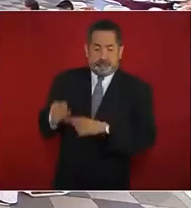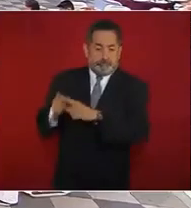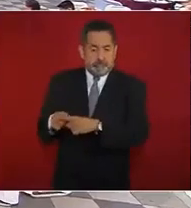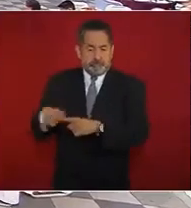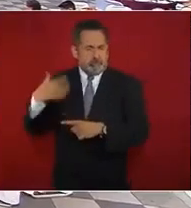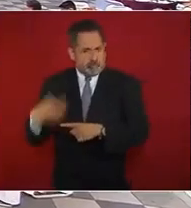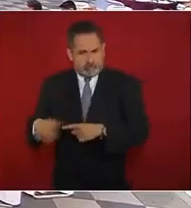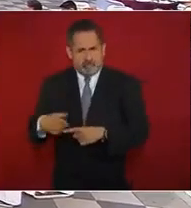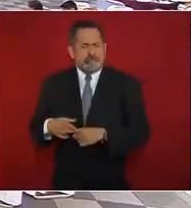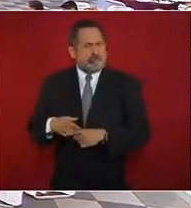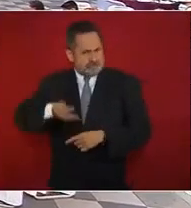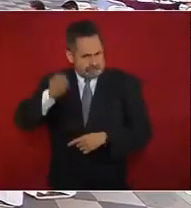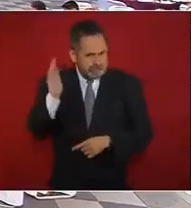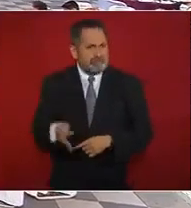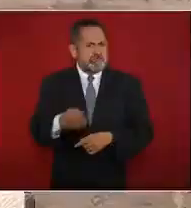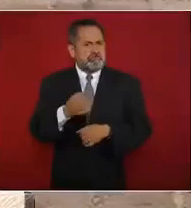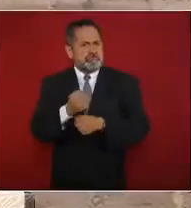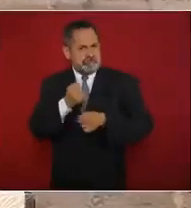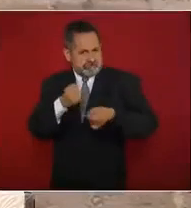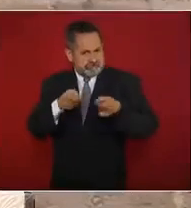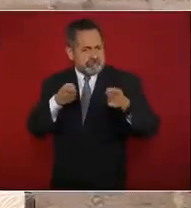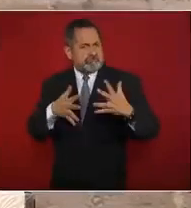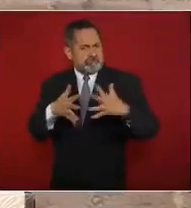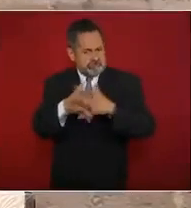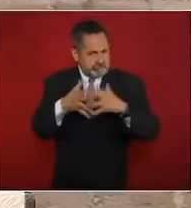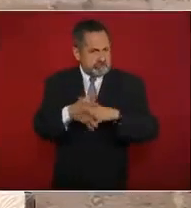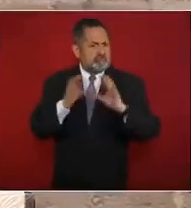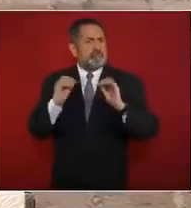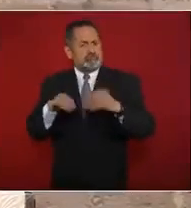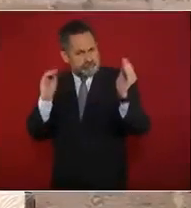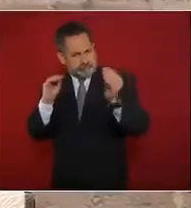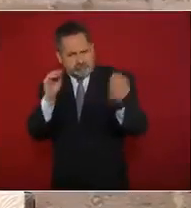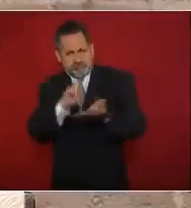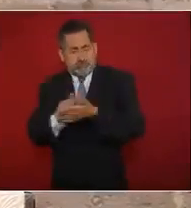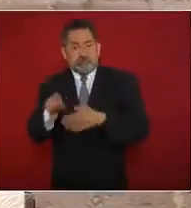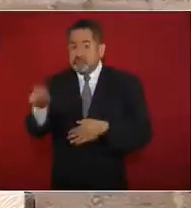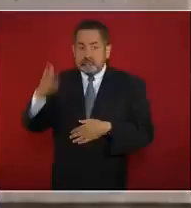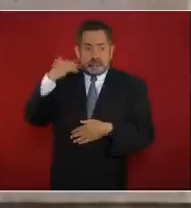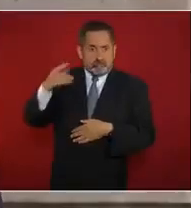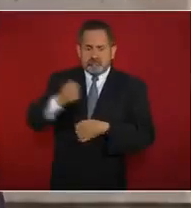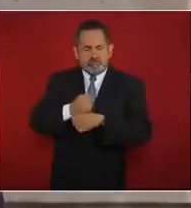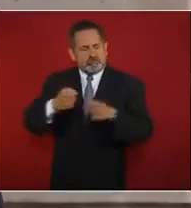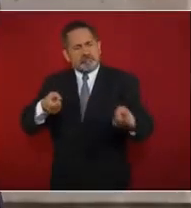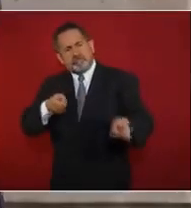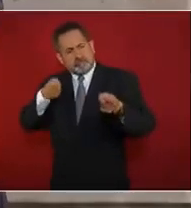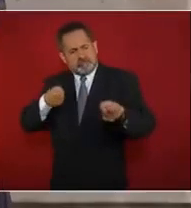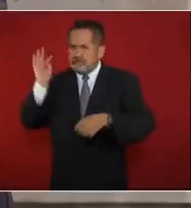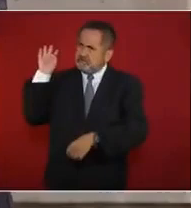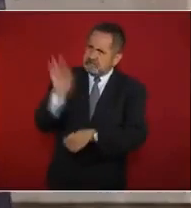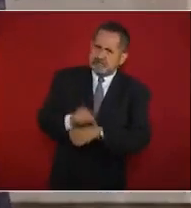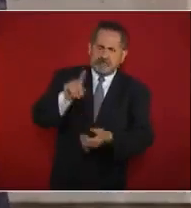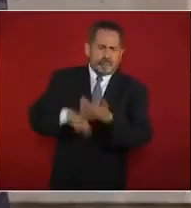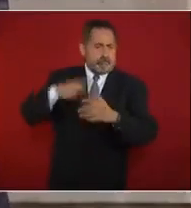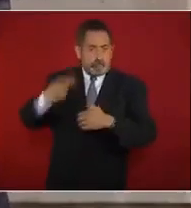de armas y letras, porque cuando fue necesario tomó el fusil para defender la soberanía